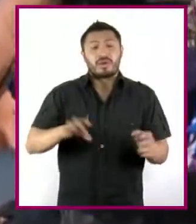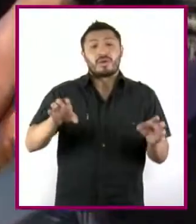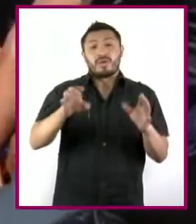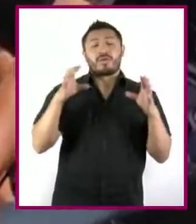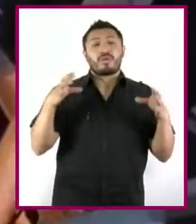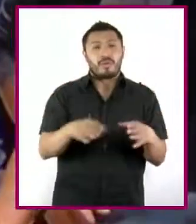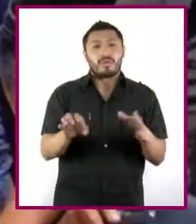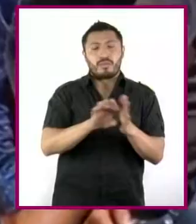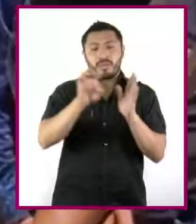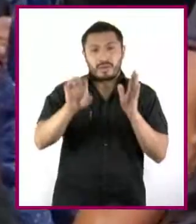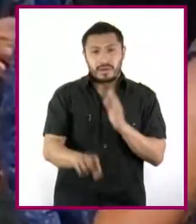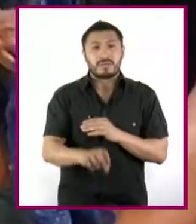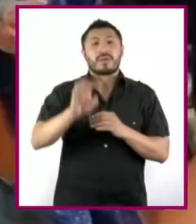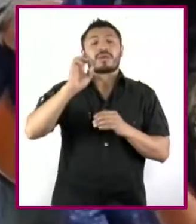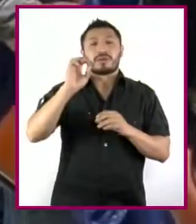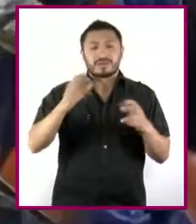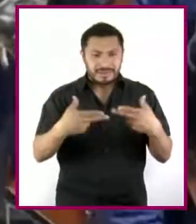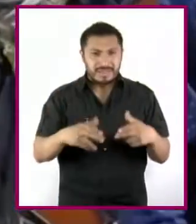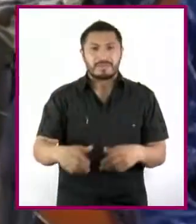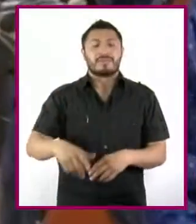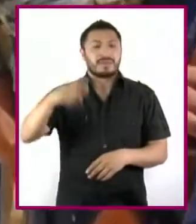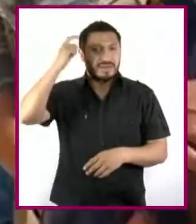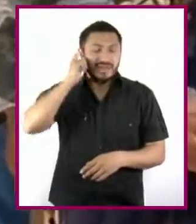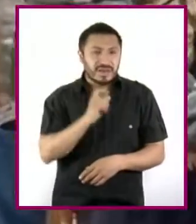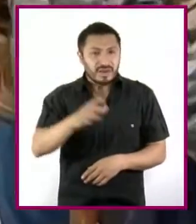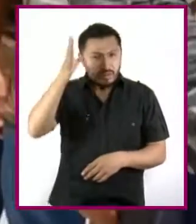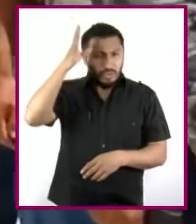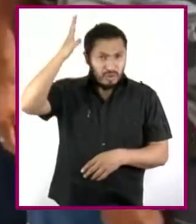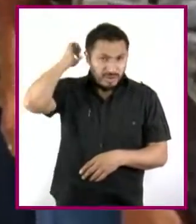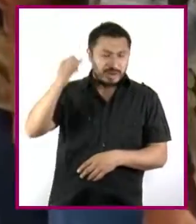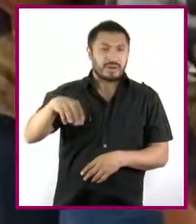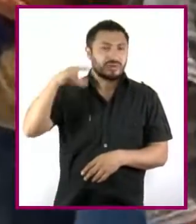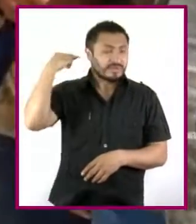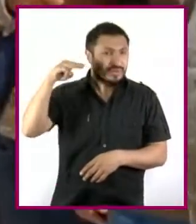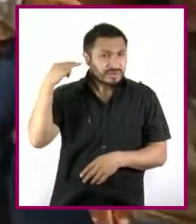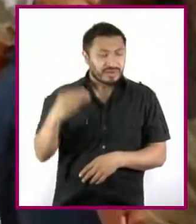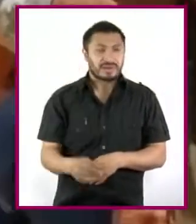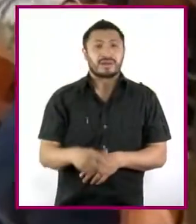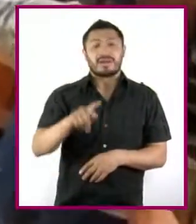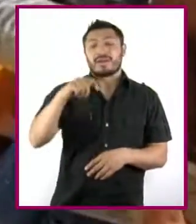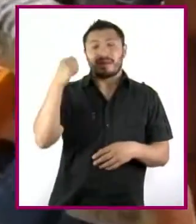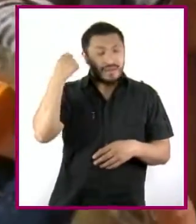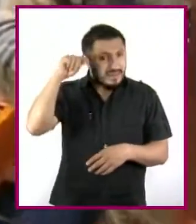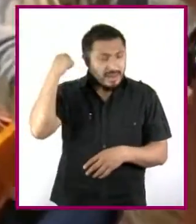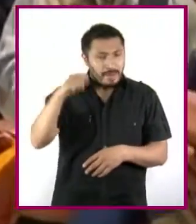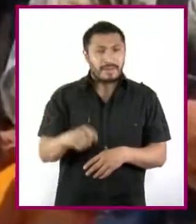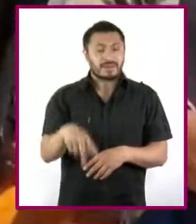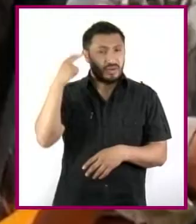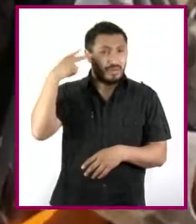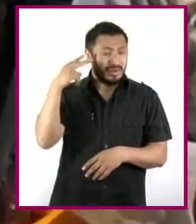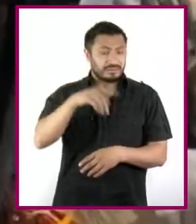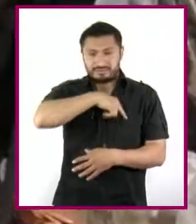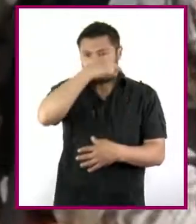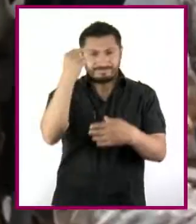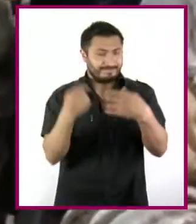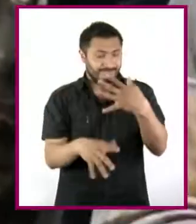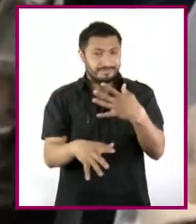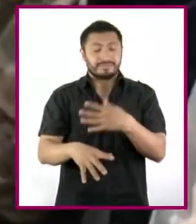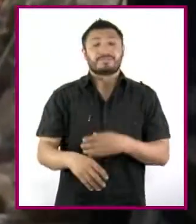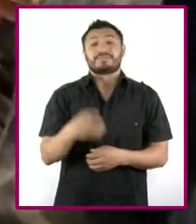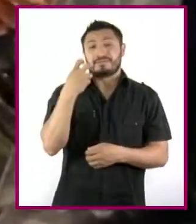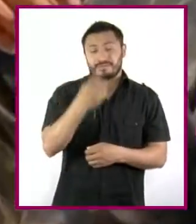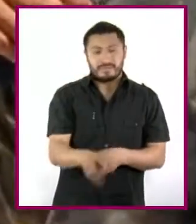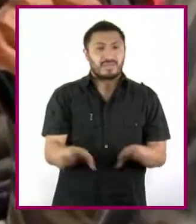Guerrero, Morelos, Michoacán, Tabasco, Tamaulipas y Veracruz. ¿Son las autodefensas un mecanismo de